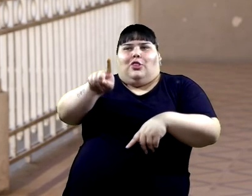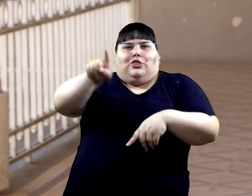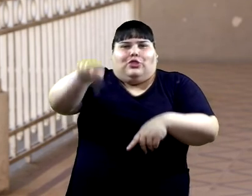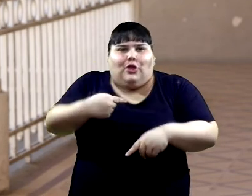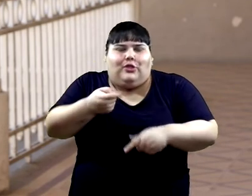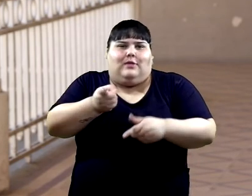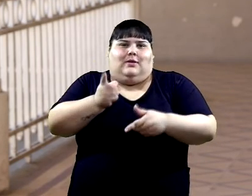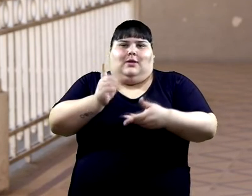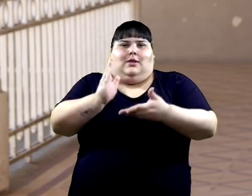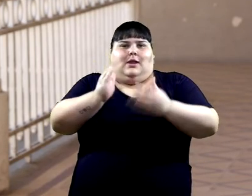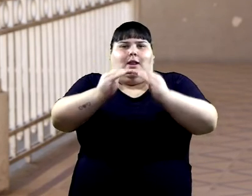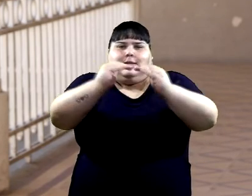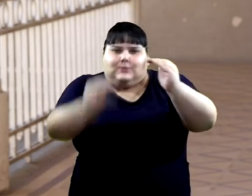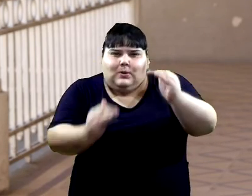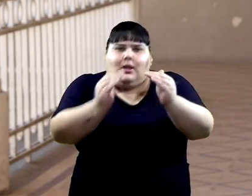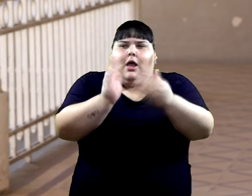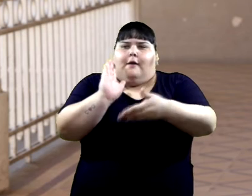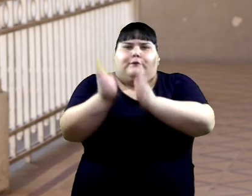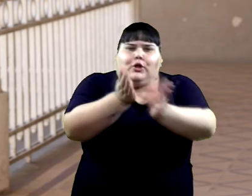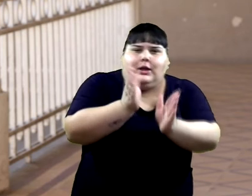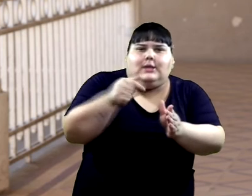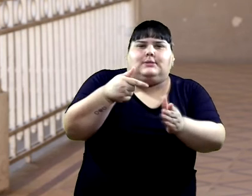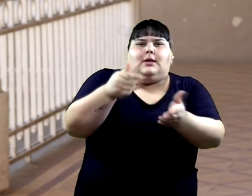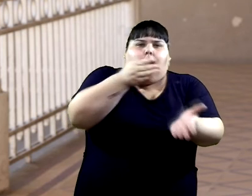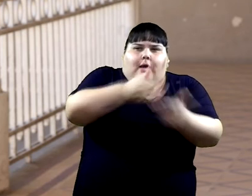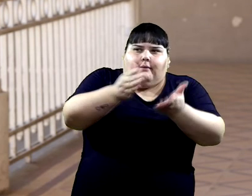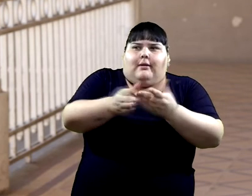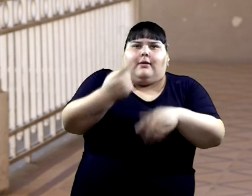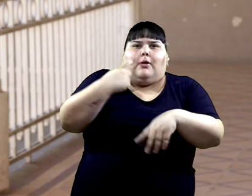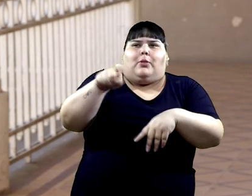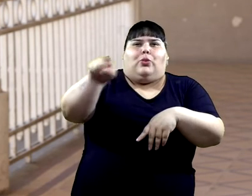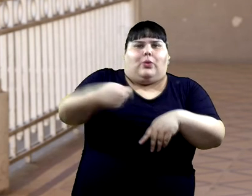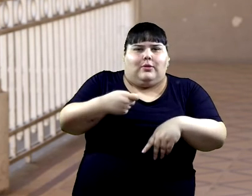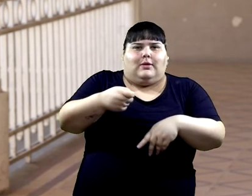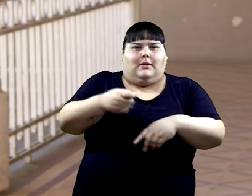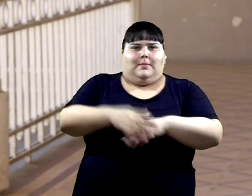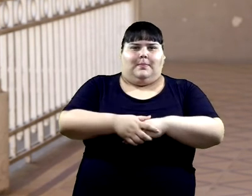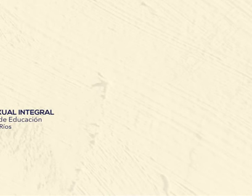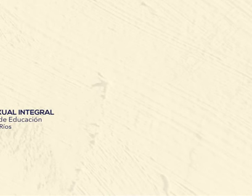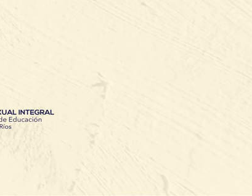ese lugar abonamos a las desigualdades, a las violencias, a la discriminación.